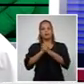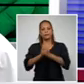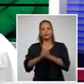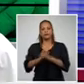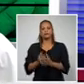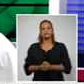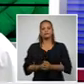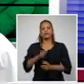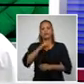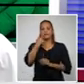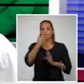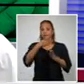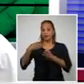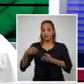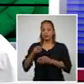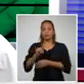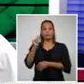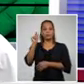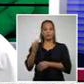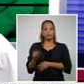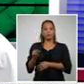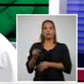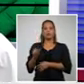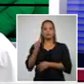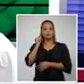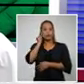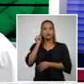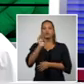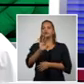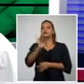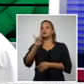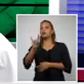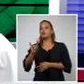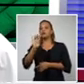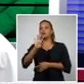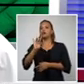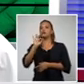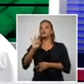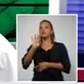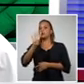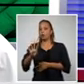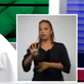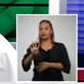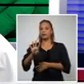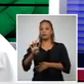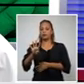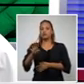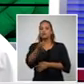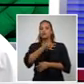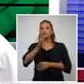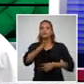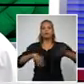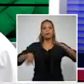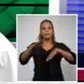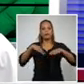una señora, una paciente de 84 años de edad, de aquí del municipio Playa, en la provincia de La